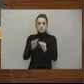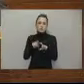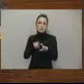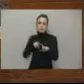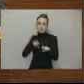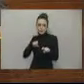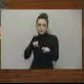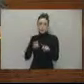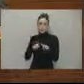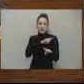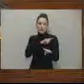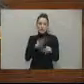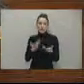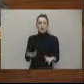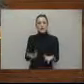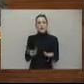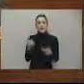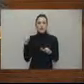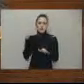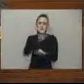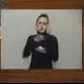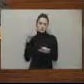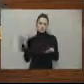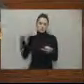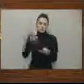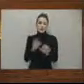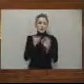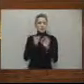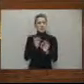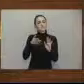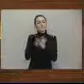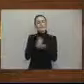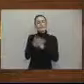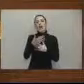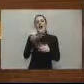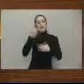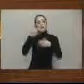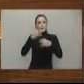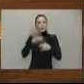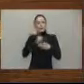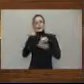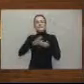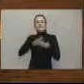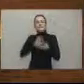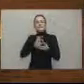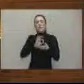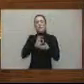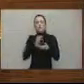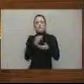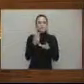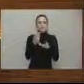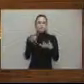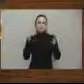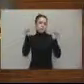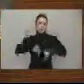retroceso desde hace años. Y esto no es una afirmación gratuita ni tampoco